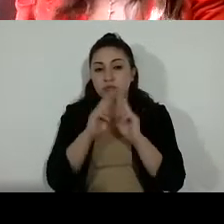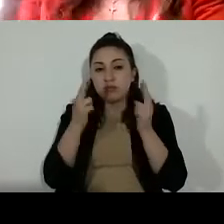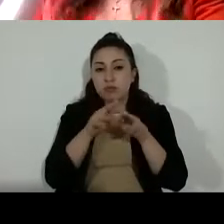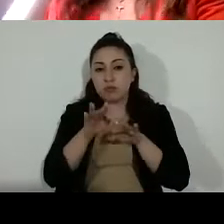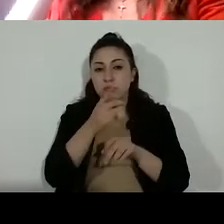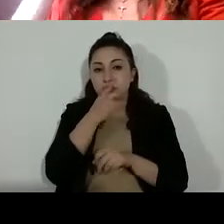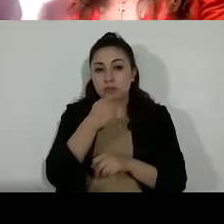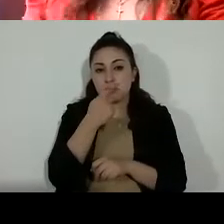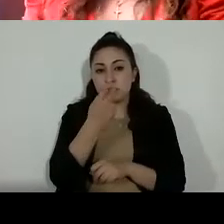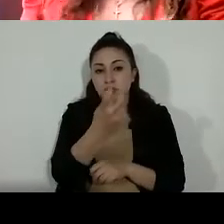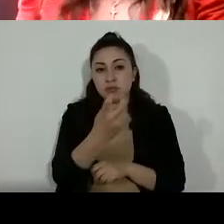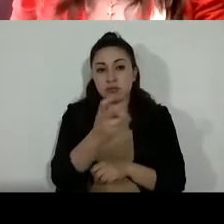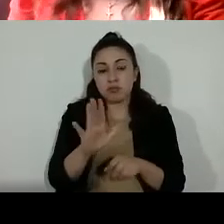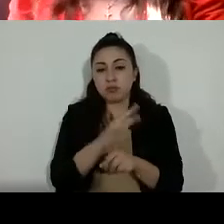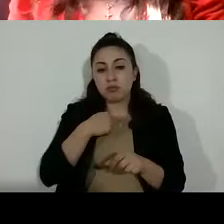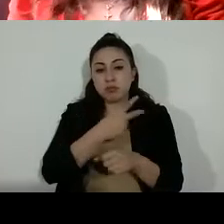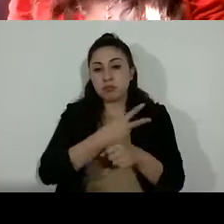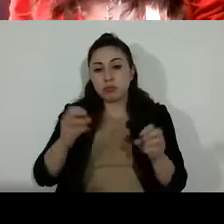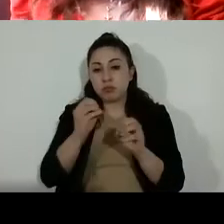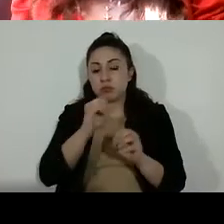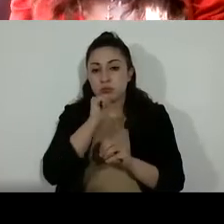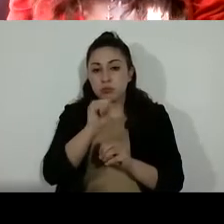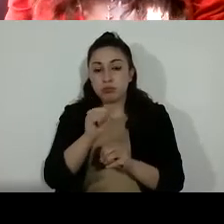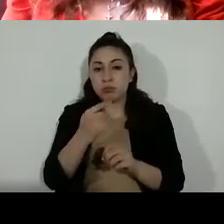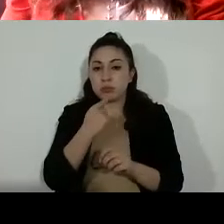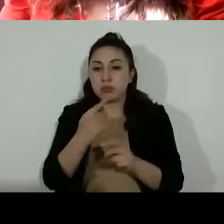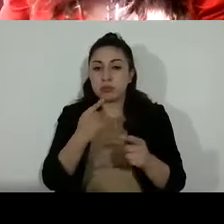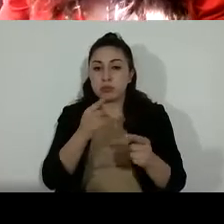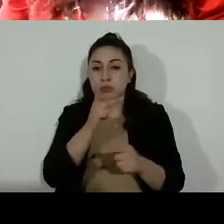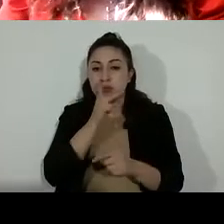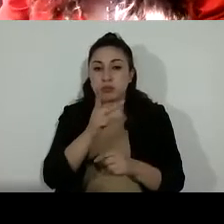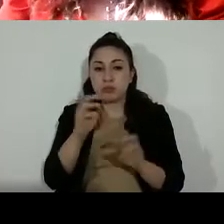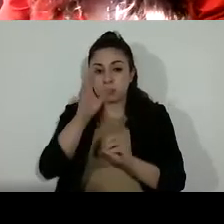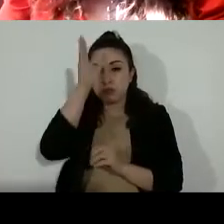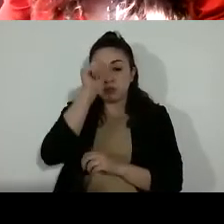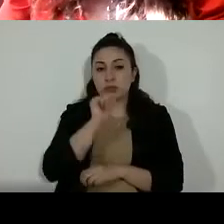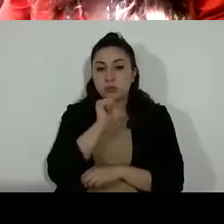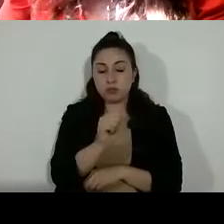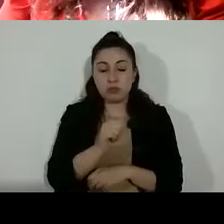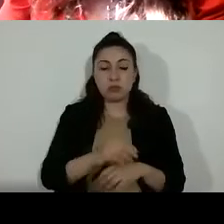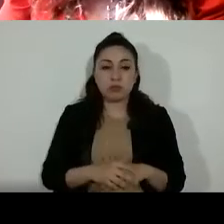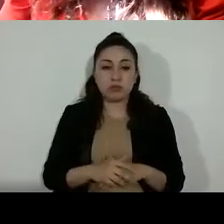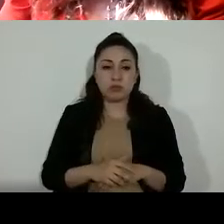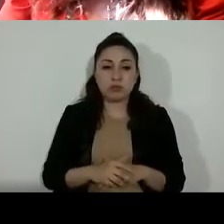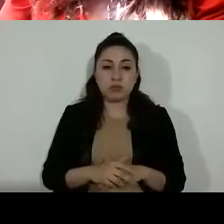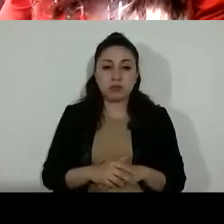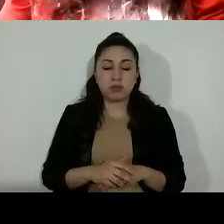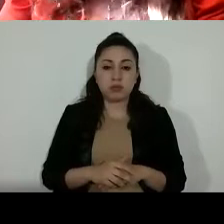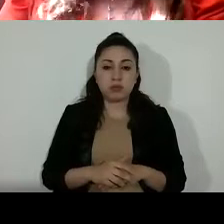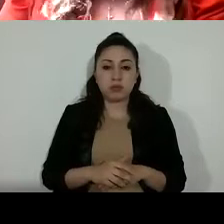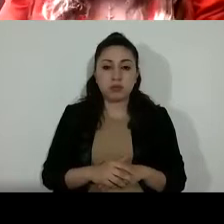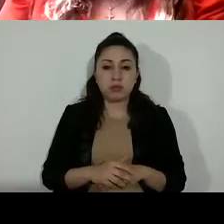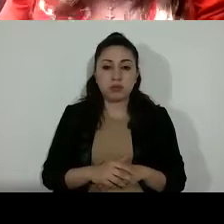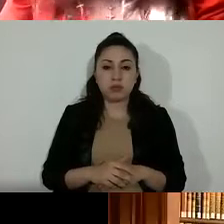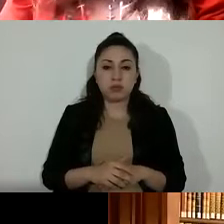mencionan, porque no habíamos llegado a un acuerdo previo, y sobre todo para